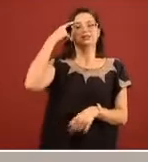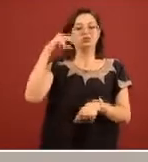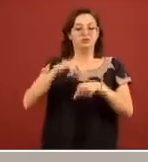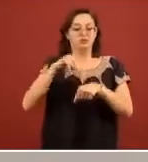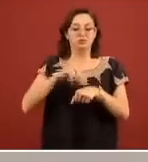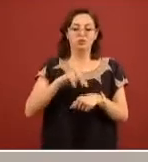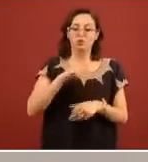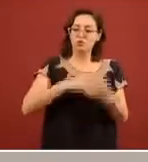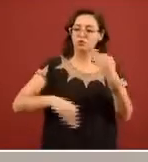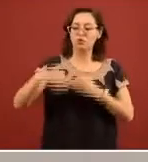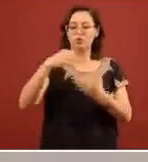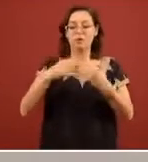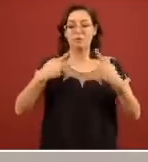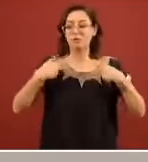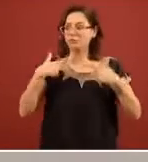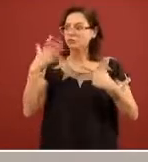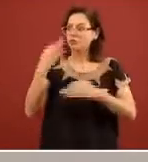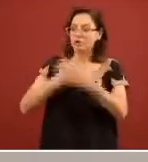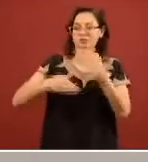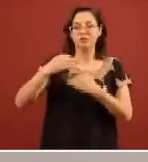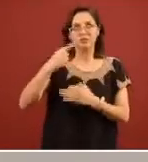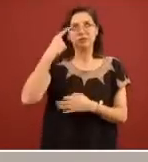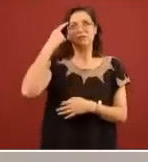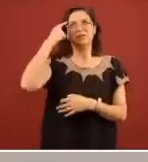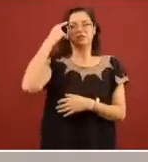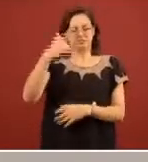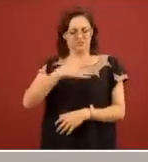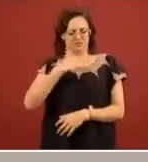la población y sobre todo reconocer